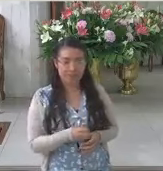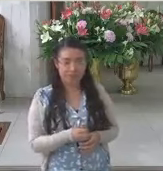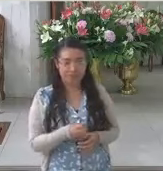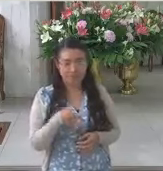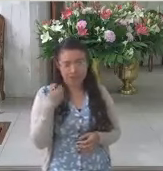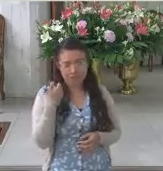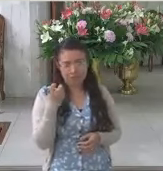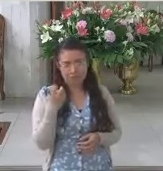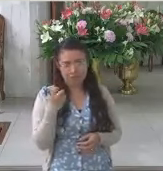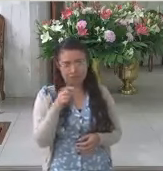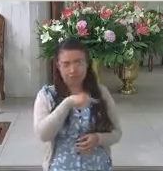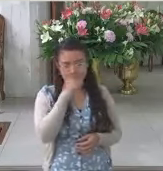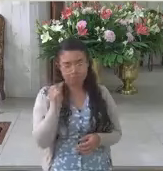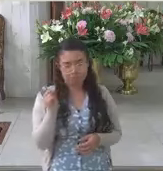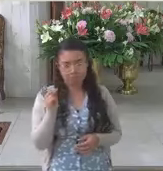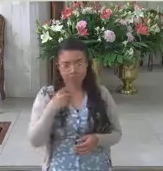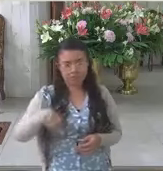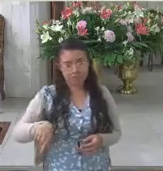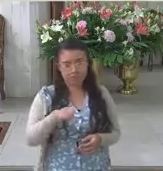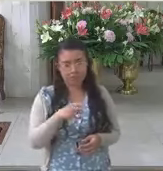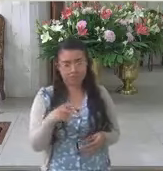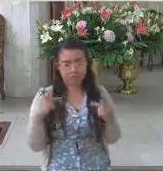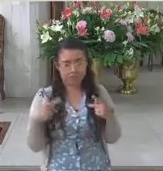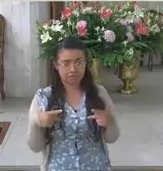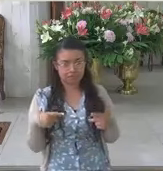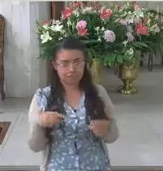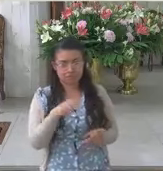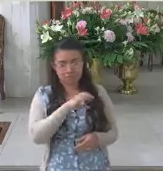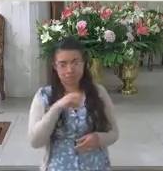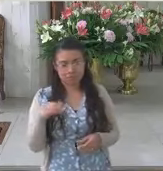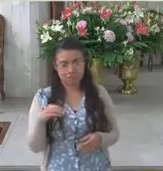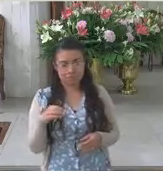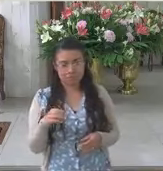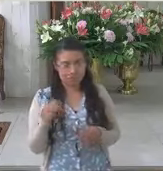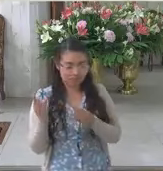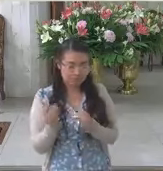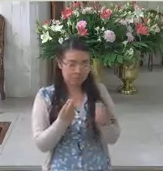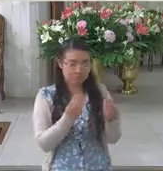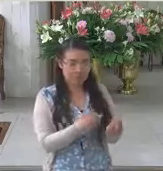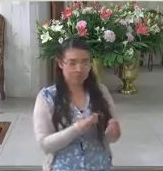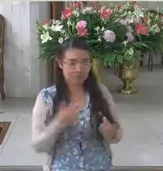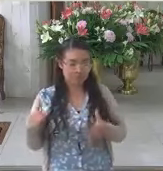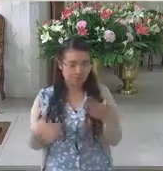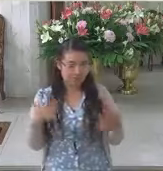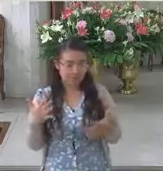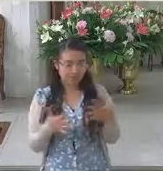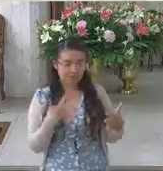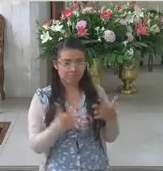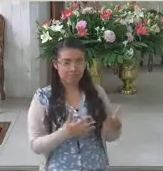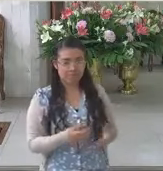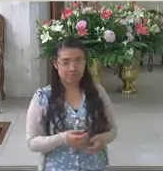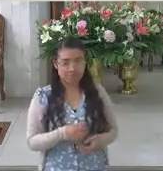un registro otra cosa es hacer una decisión por Cristo aceptarlo en el